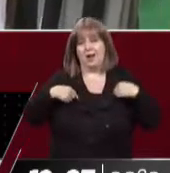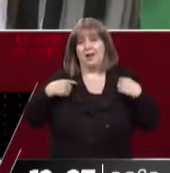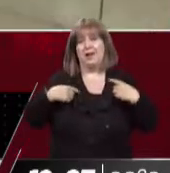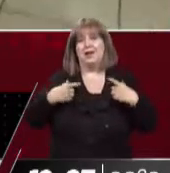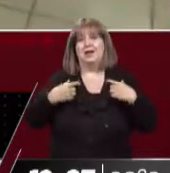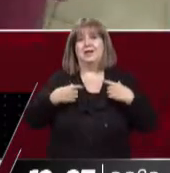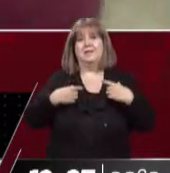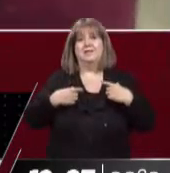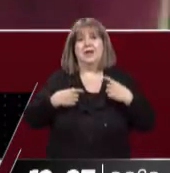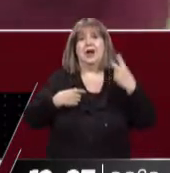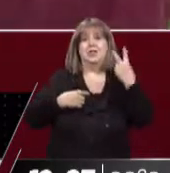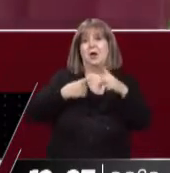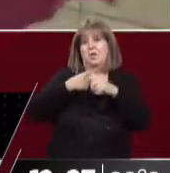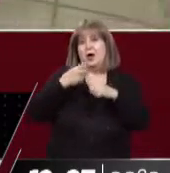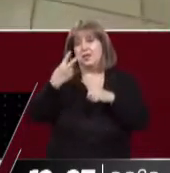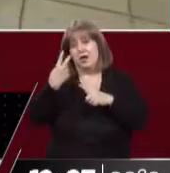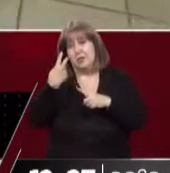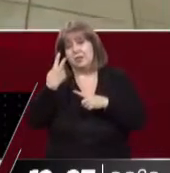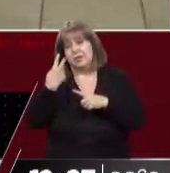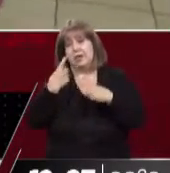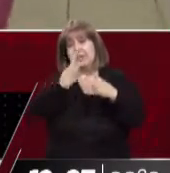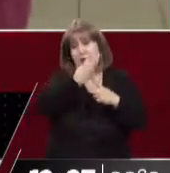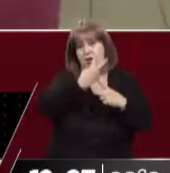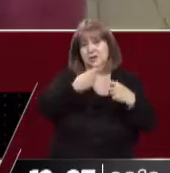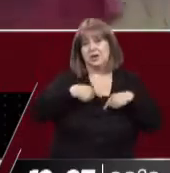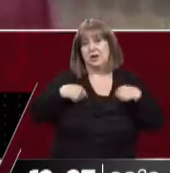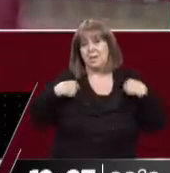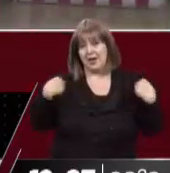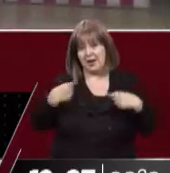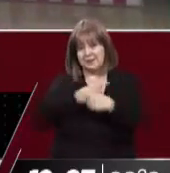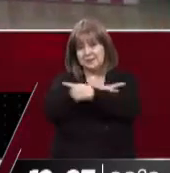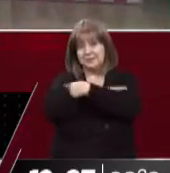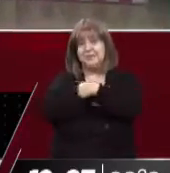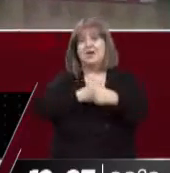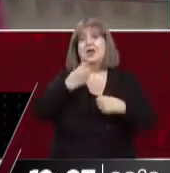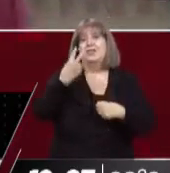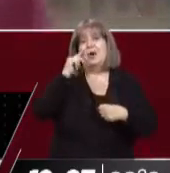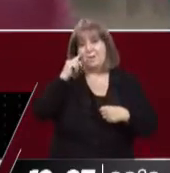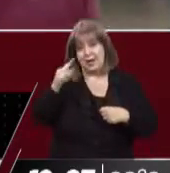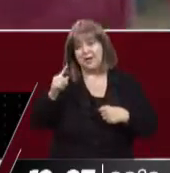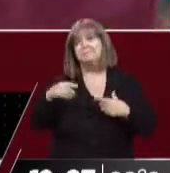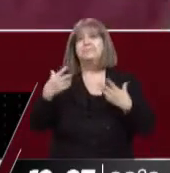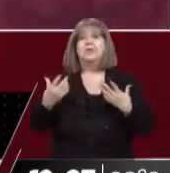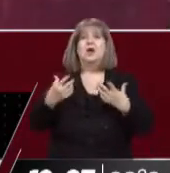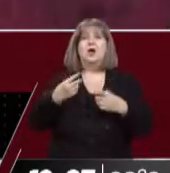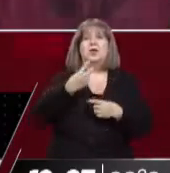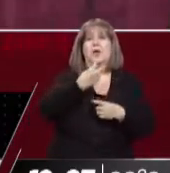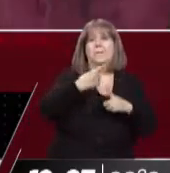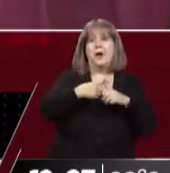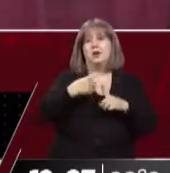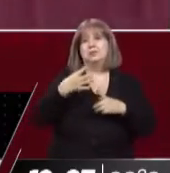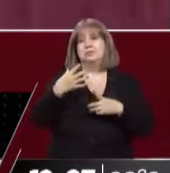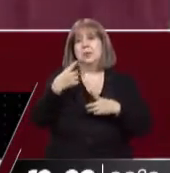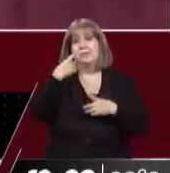de 2x2.000, 2x1.500. Hay promos, digamos. Hoy por el Día de la Madre tenemos muchas promociones. Eso te iba a preguntar,